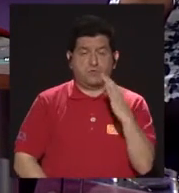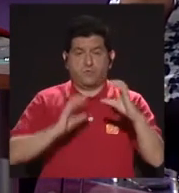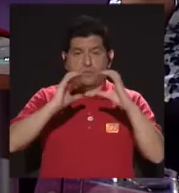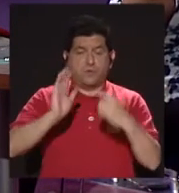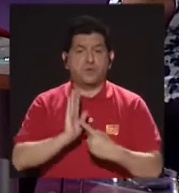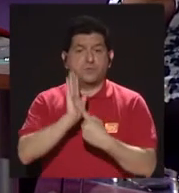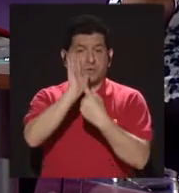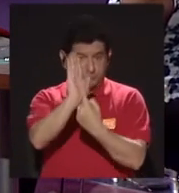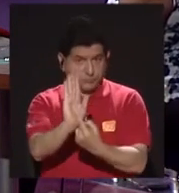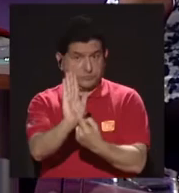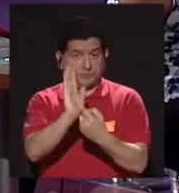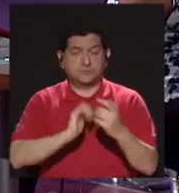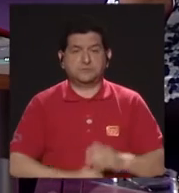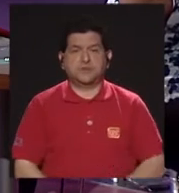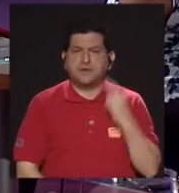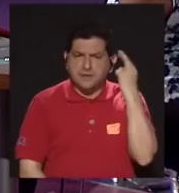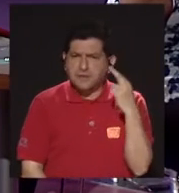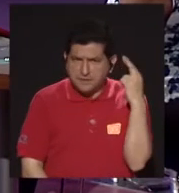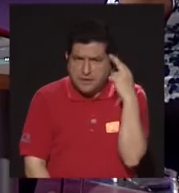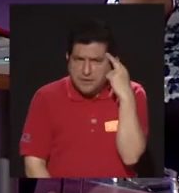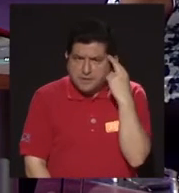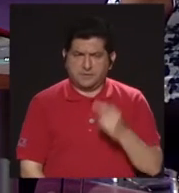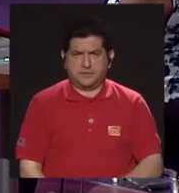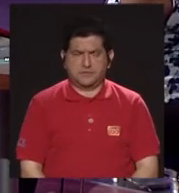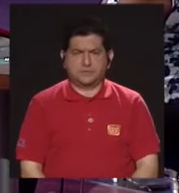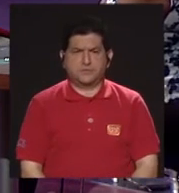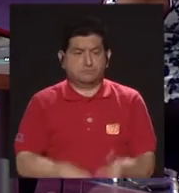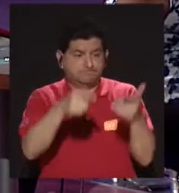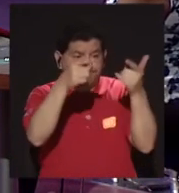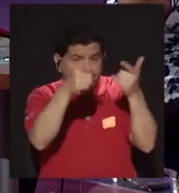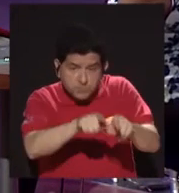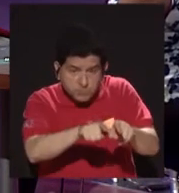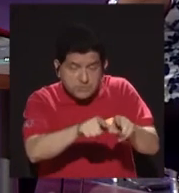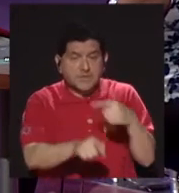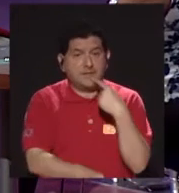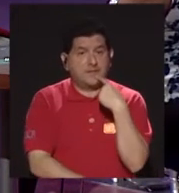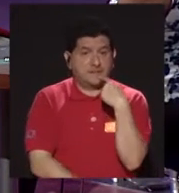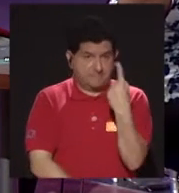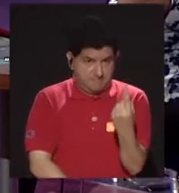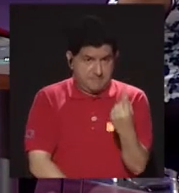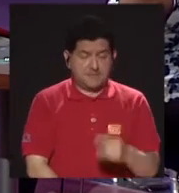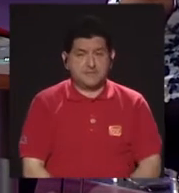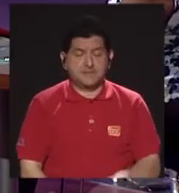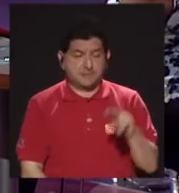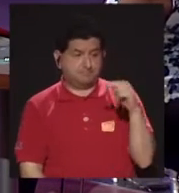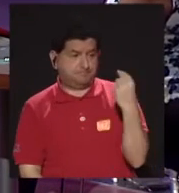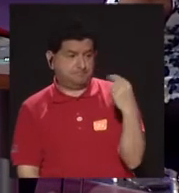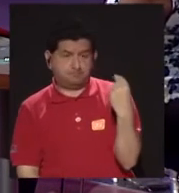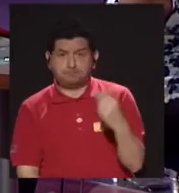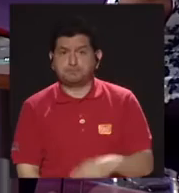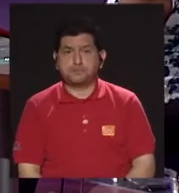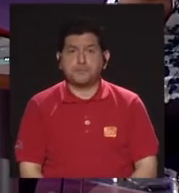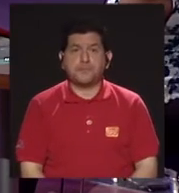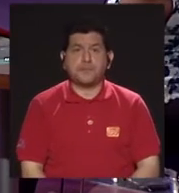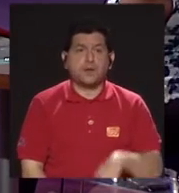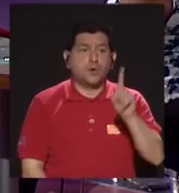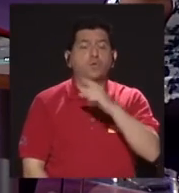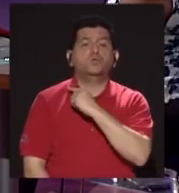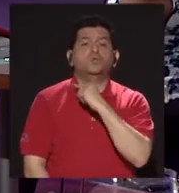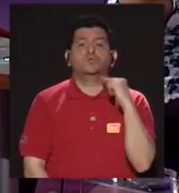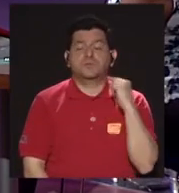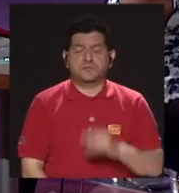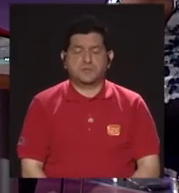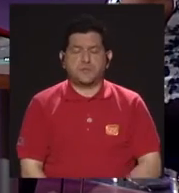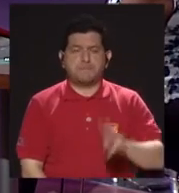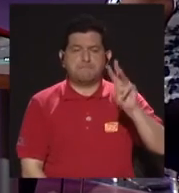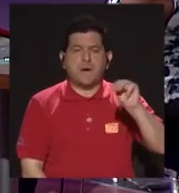muy presente porque sucedió según dicen las noticias que hay un sacerdote llamado